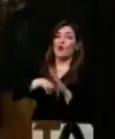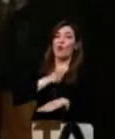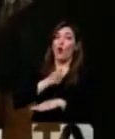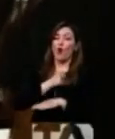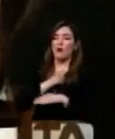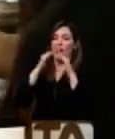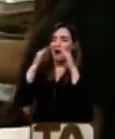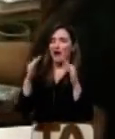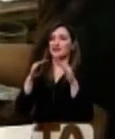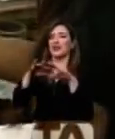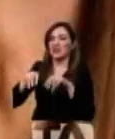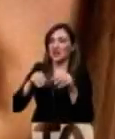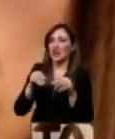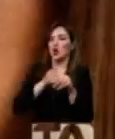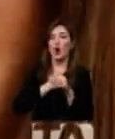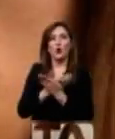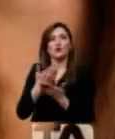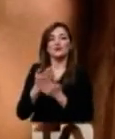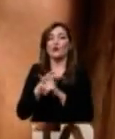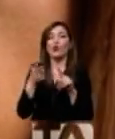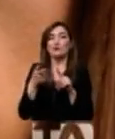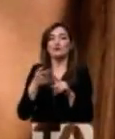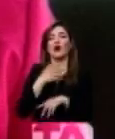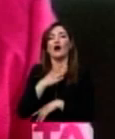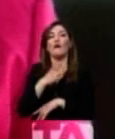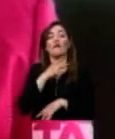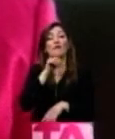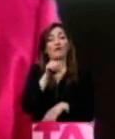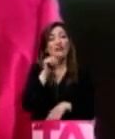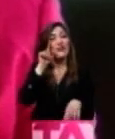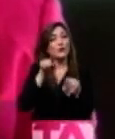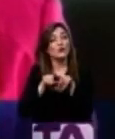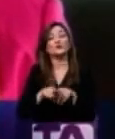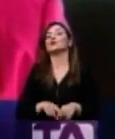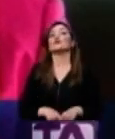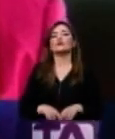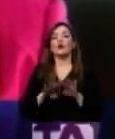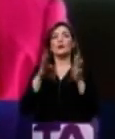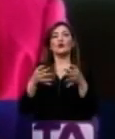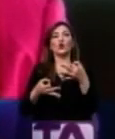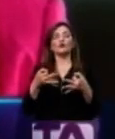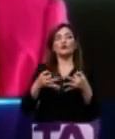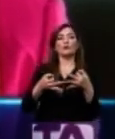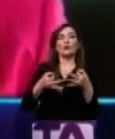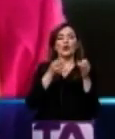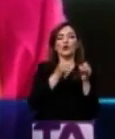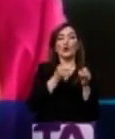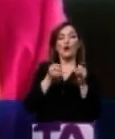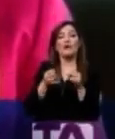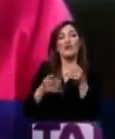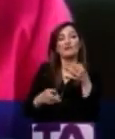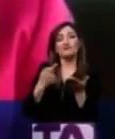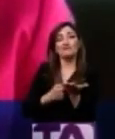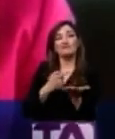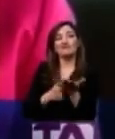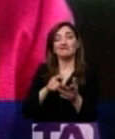desde la fiscalía del guayas nos dicen que aún esto no se concreta en la mesa de justicia lo que se quedó desde en analizar cada caso porque habrá casos